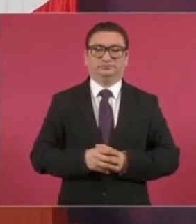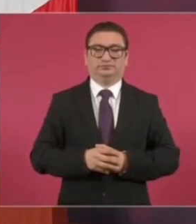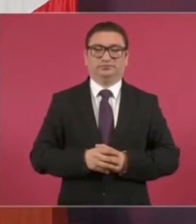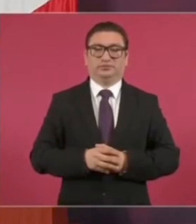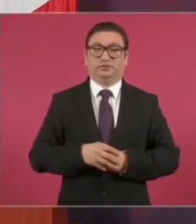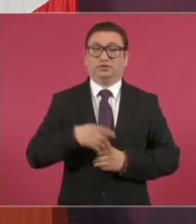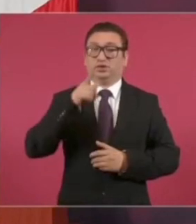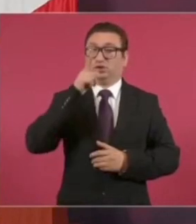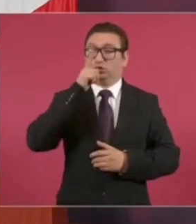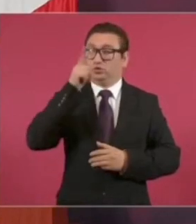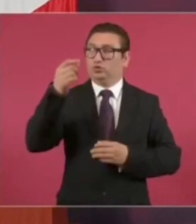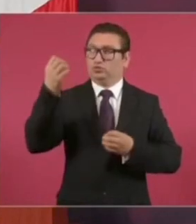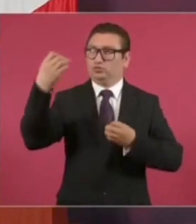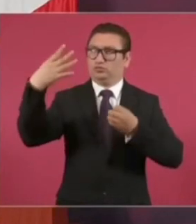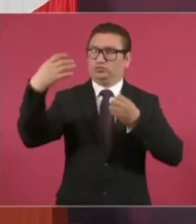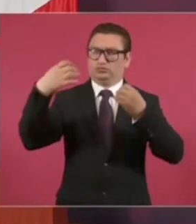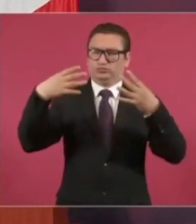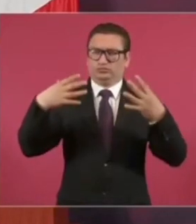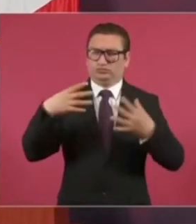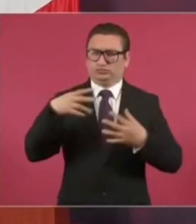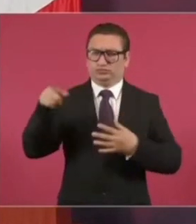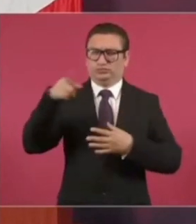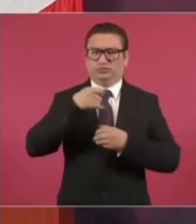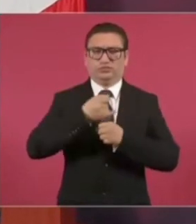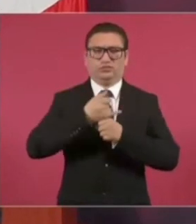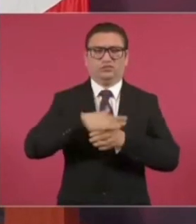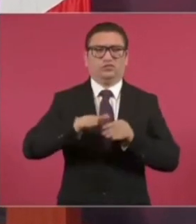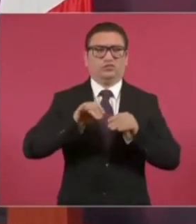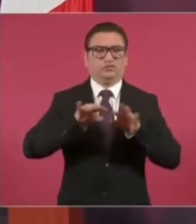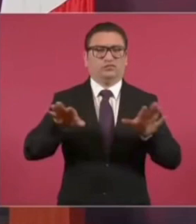Tenían las luces prendidas, me estaban informando,